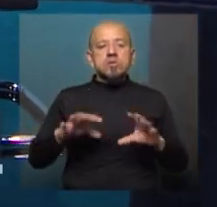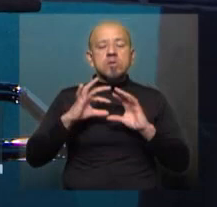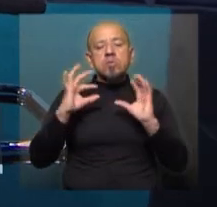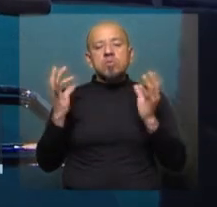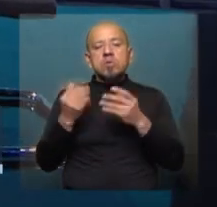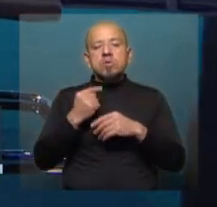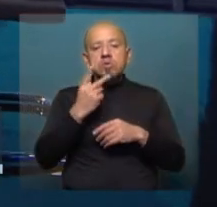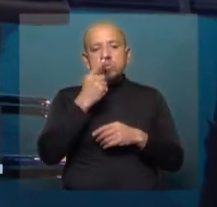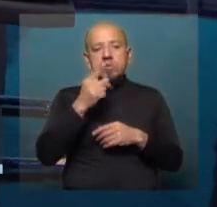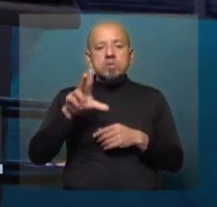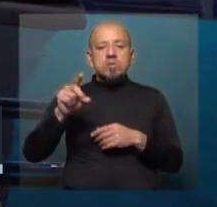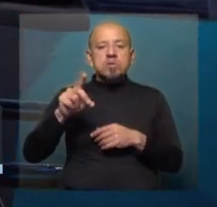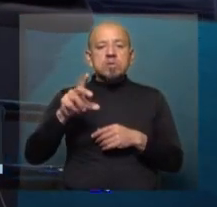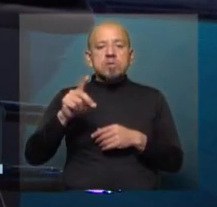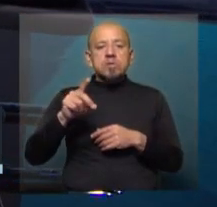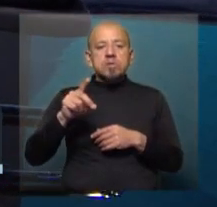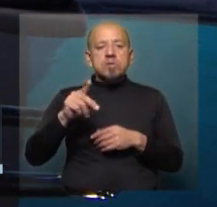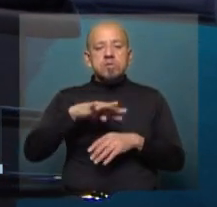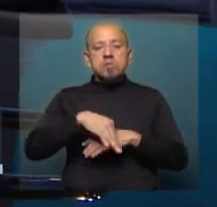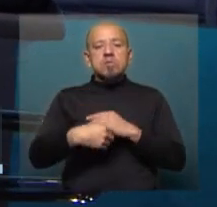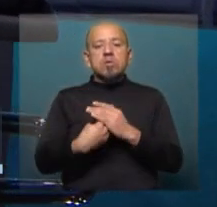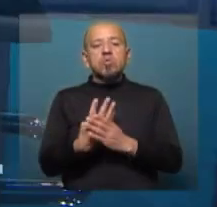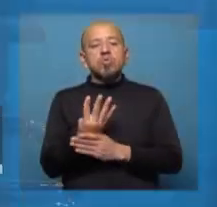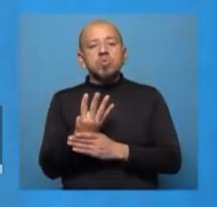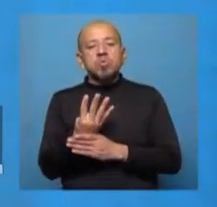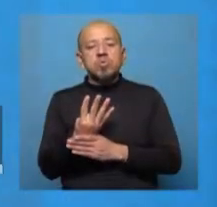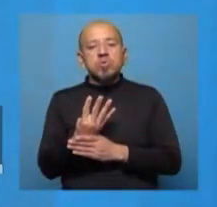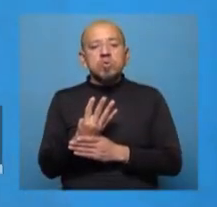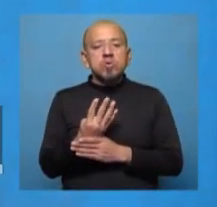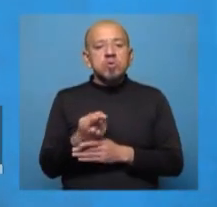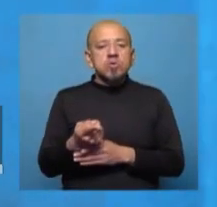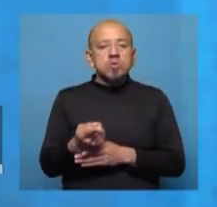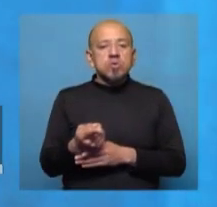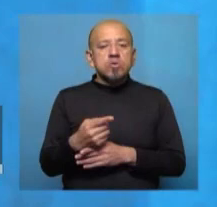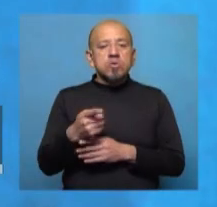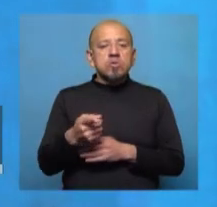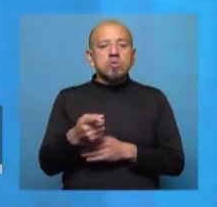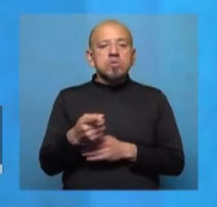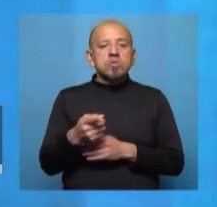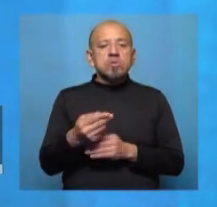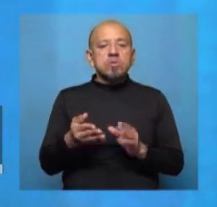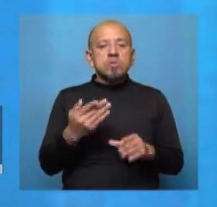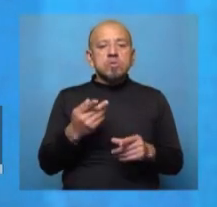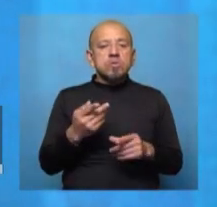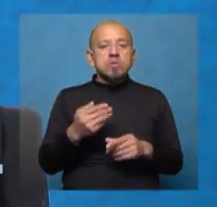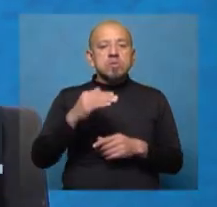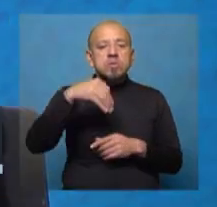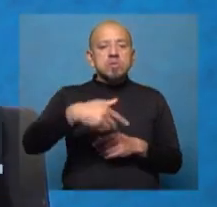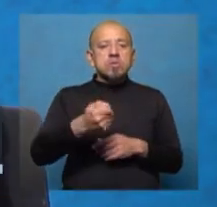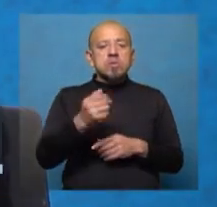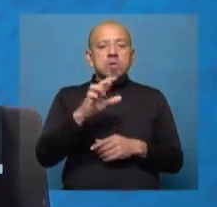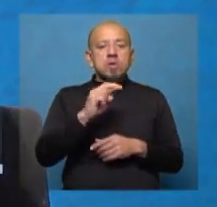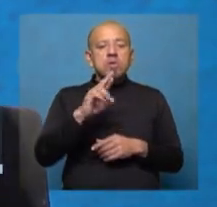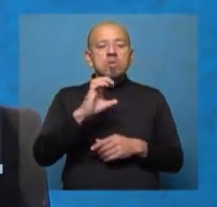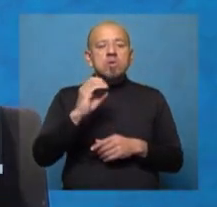fue entre entre el mercosur digámosle y la Península ibérica más Marruecos cierto y en ese contexto